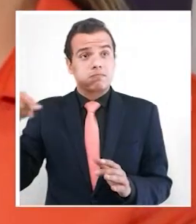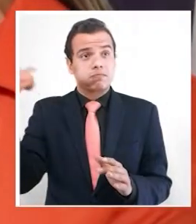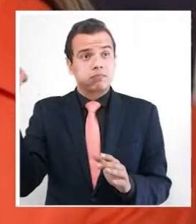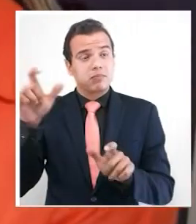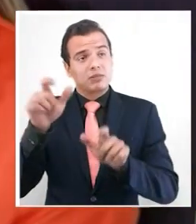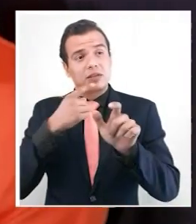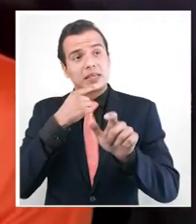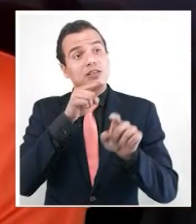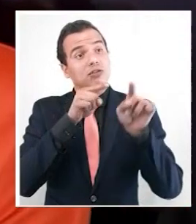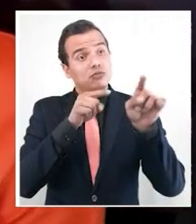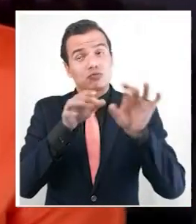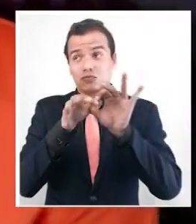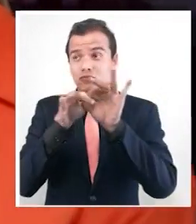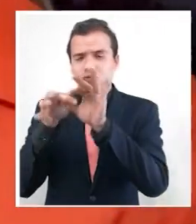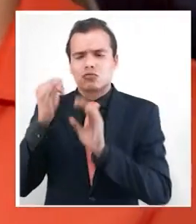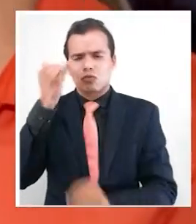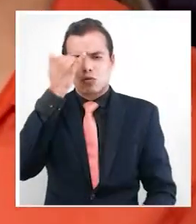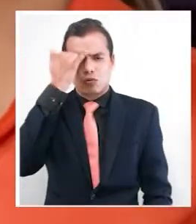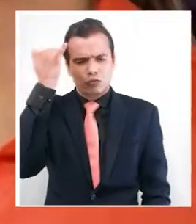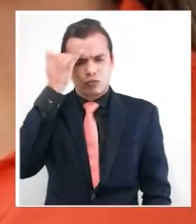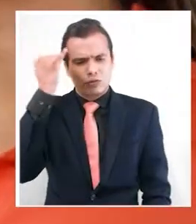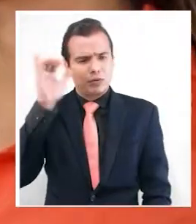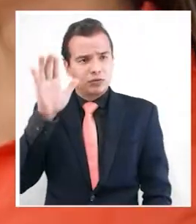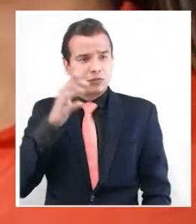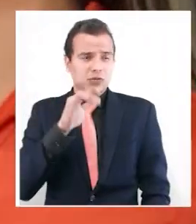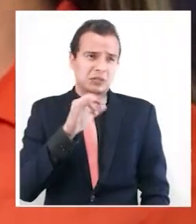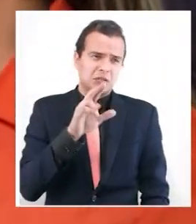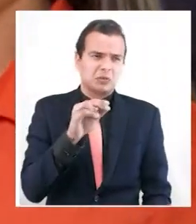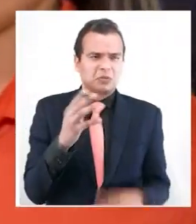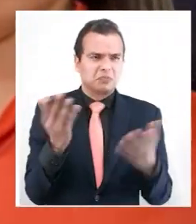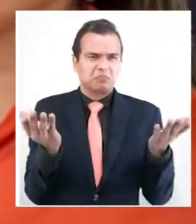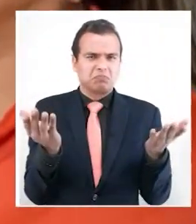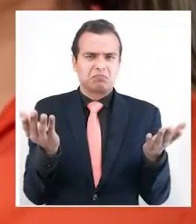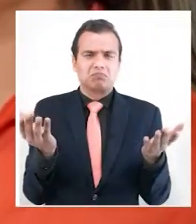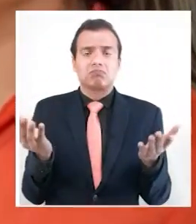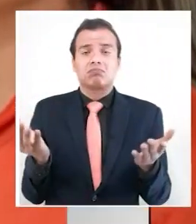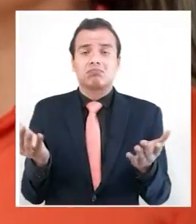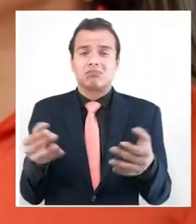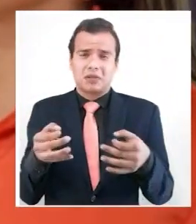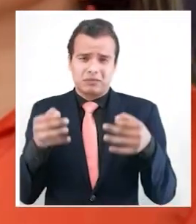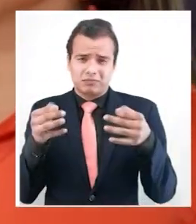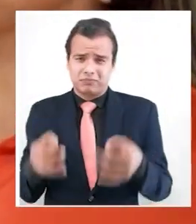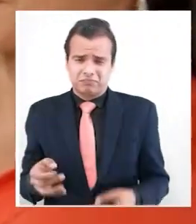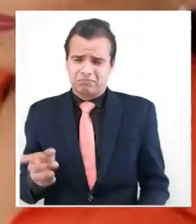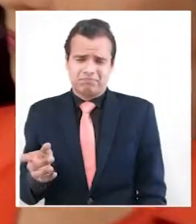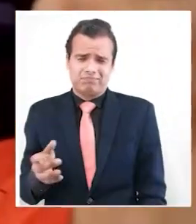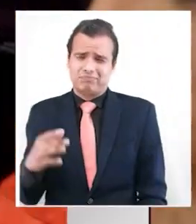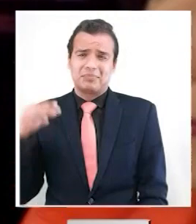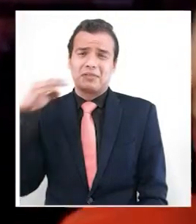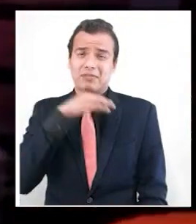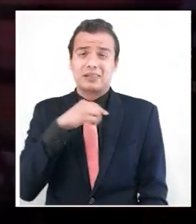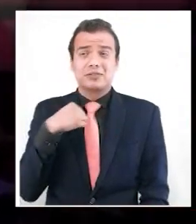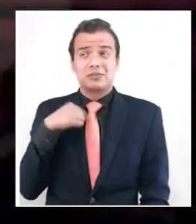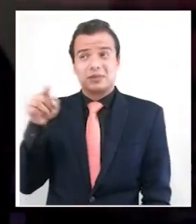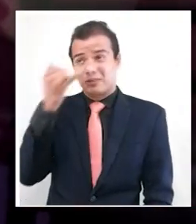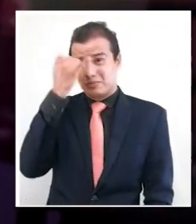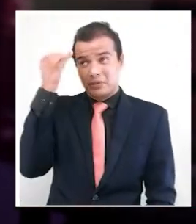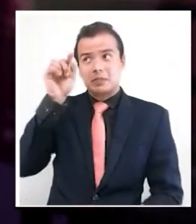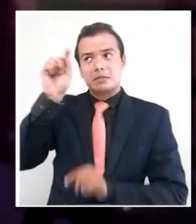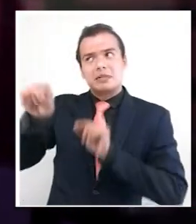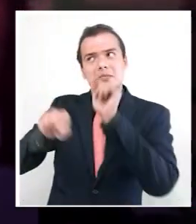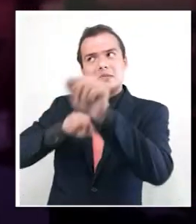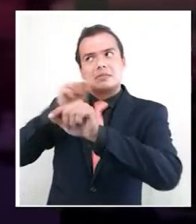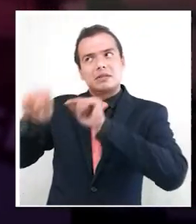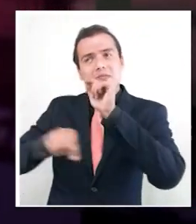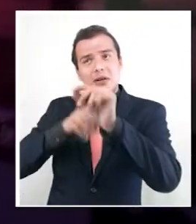muchacho Tico. Dicen que usted es el candidato de Jorge Iván Ospina. ¿Qué tan cierto es esto? Bueno, eso es una infamia. Si he sido el que más lo he